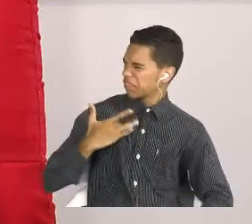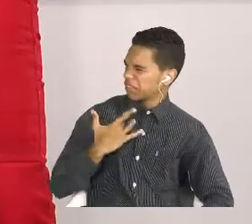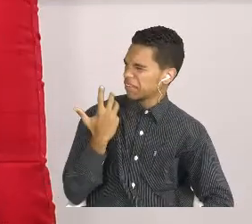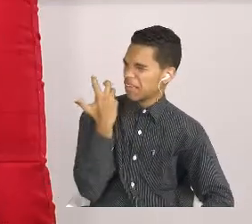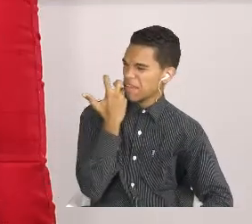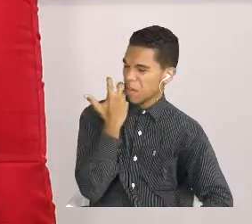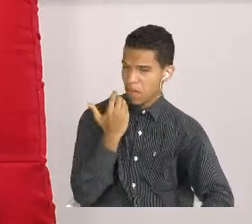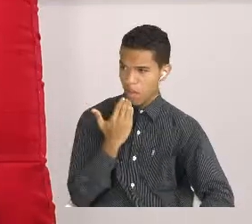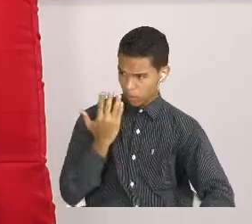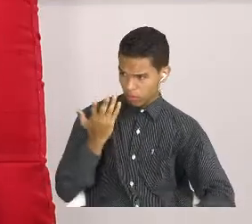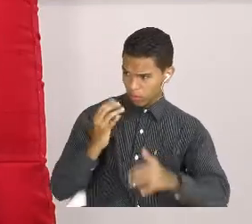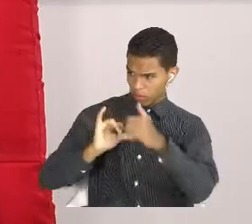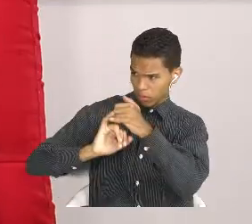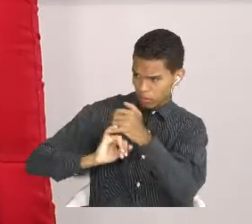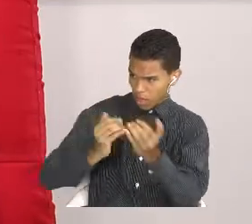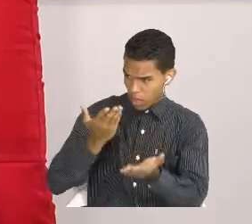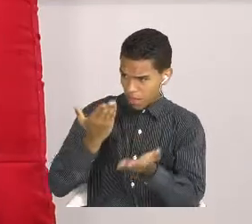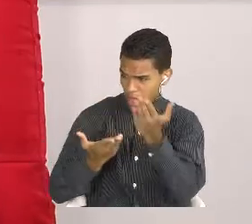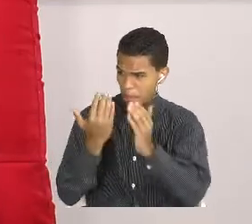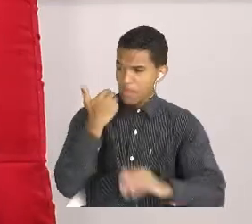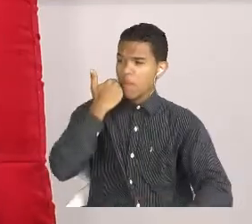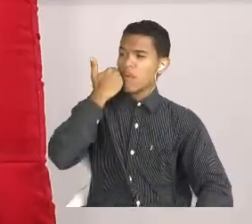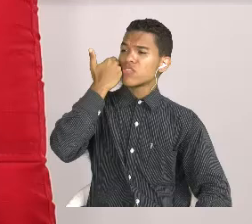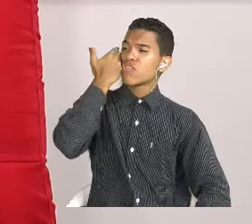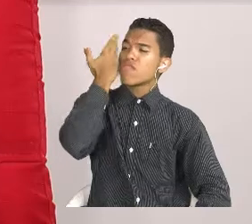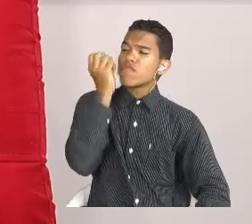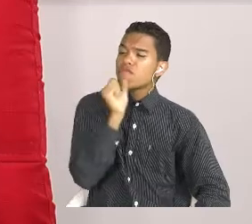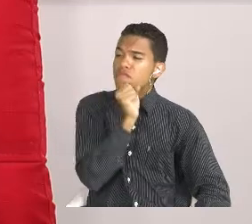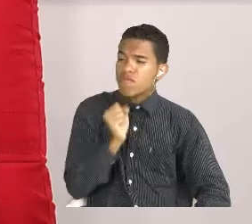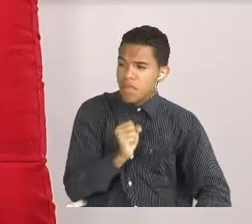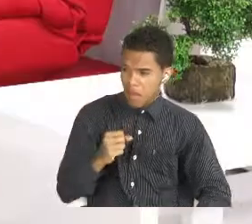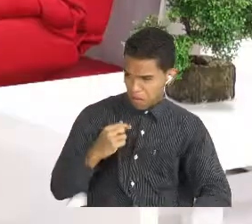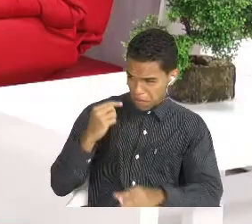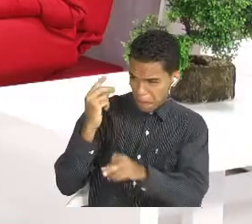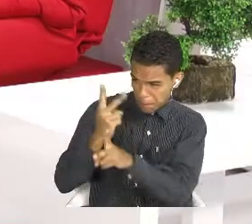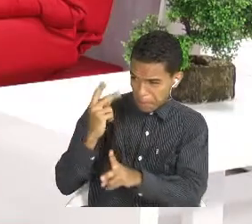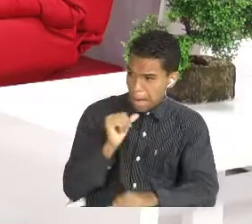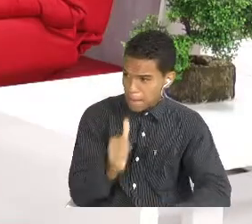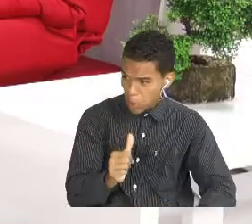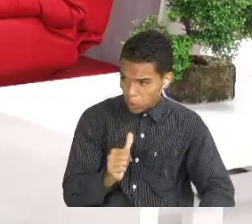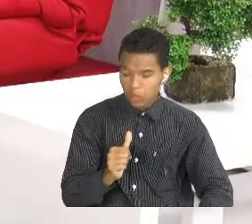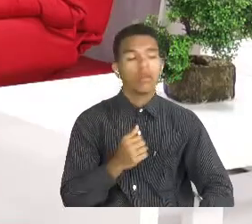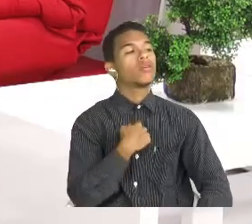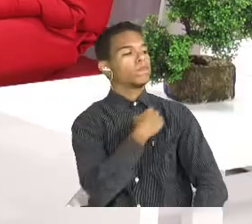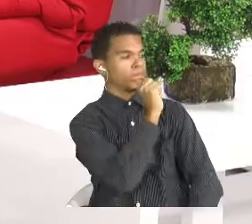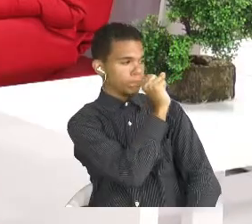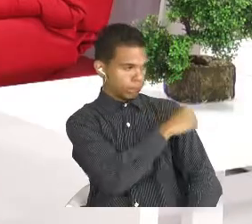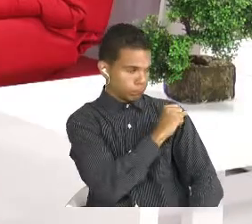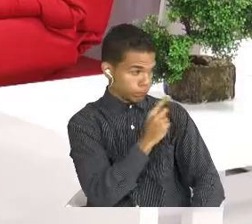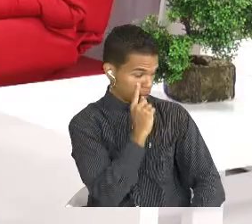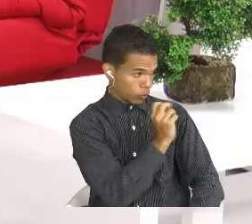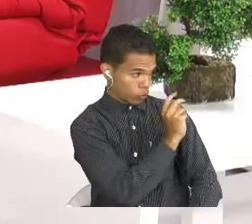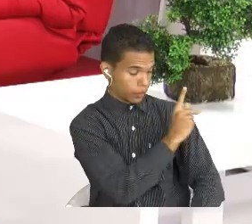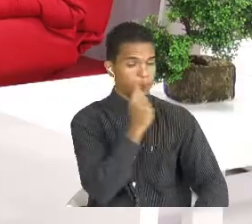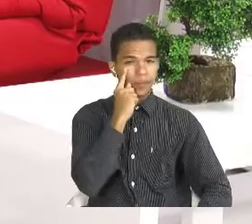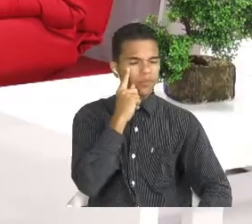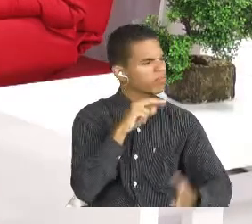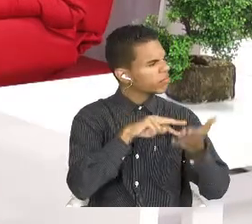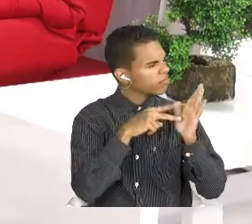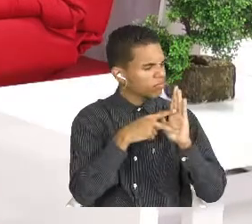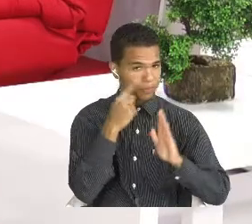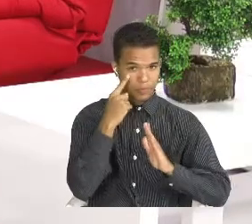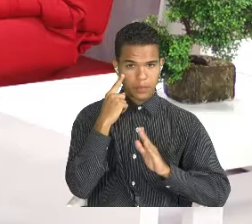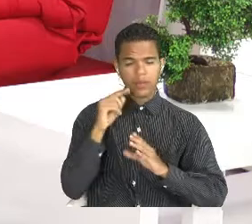edad, porque decía que se presenta mayormente en personas adultas. Ok, el glaucoma es una condición que